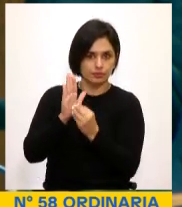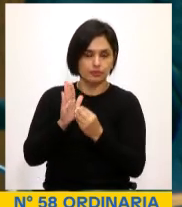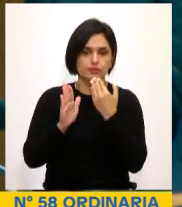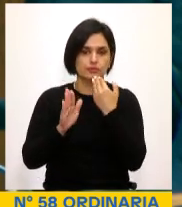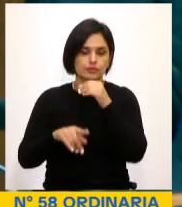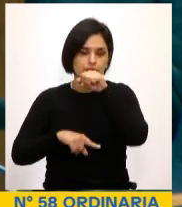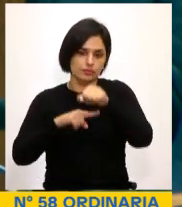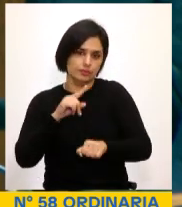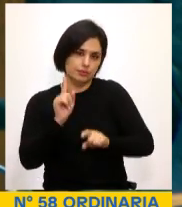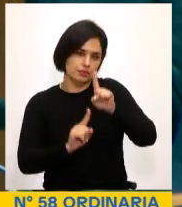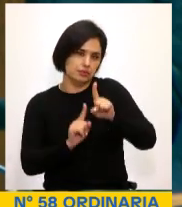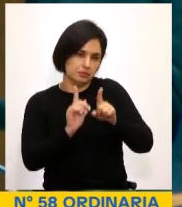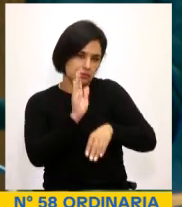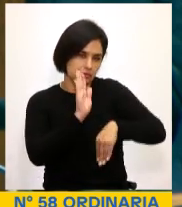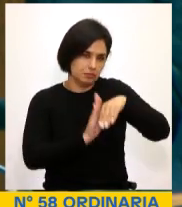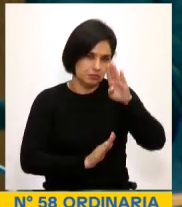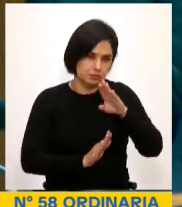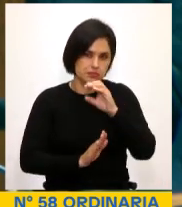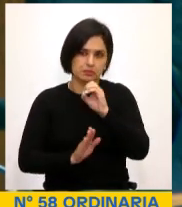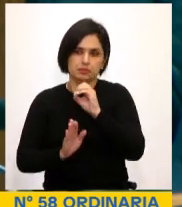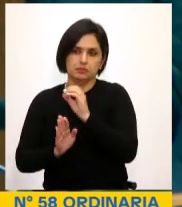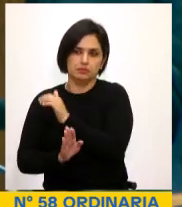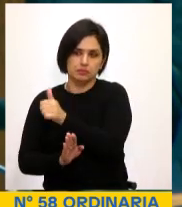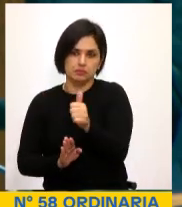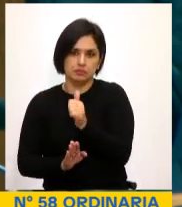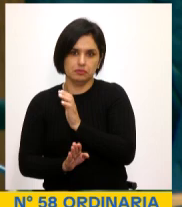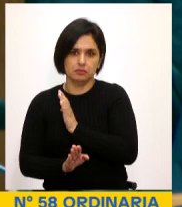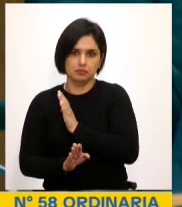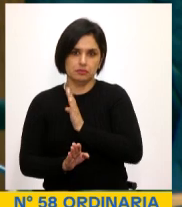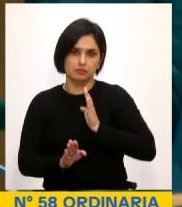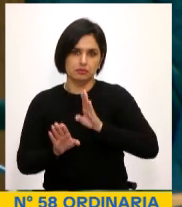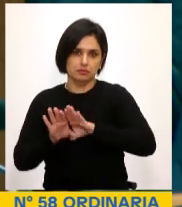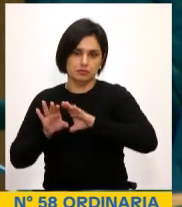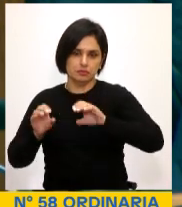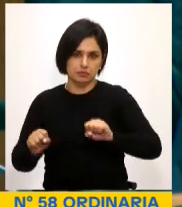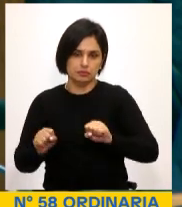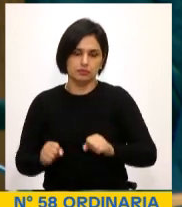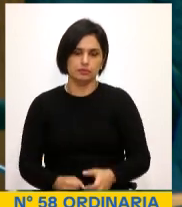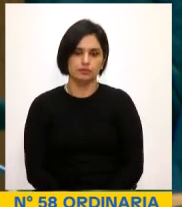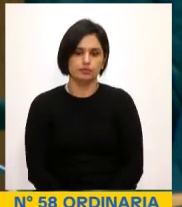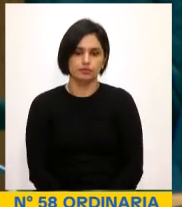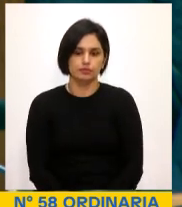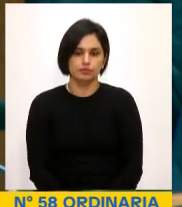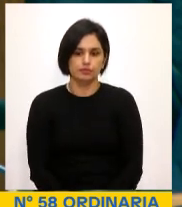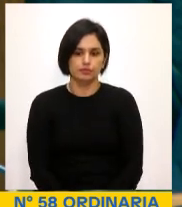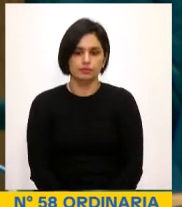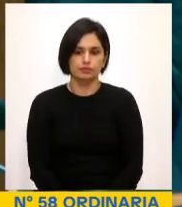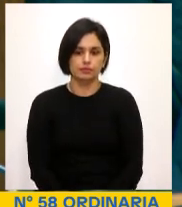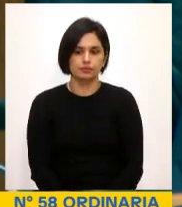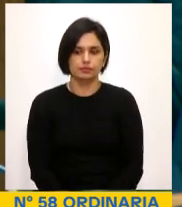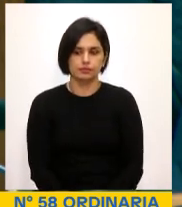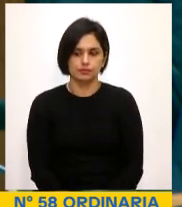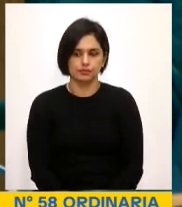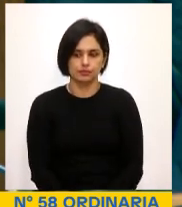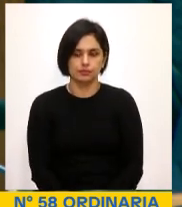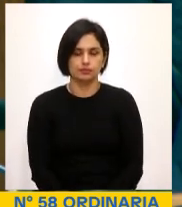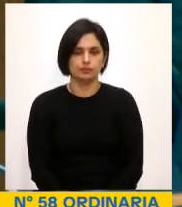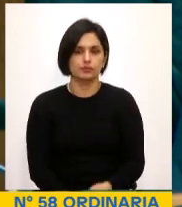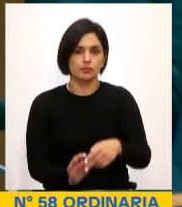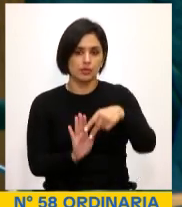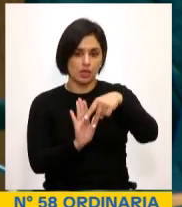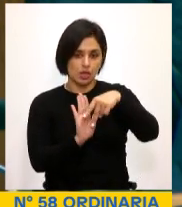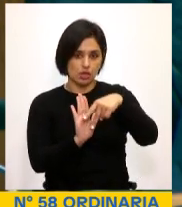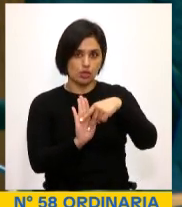aprobadas algunas por unanimidad y otras por mayoría de las y los senadores presentes del modo que se consigna en el informe normas de